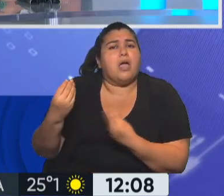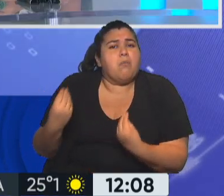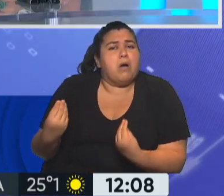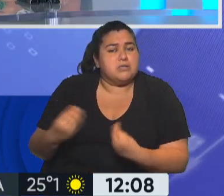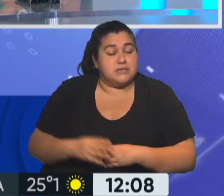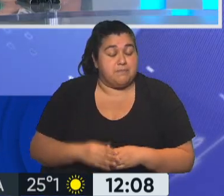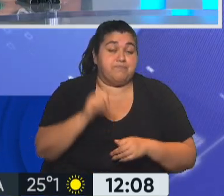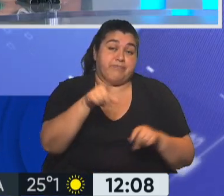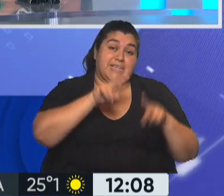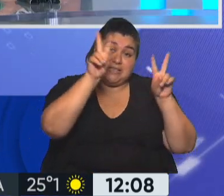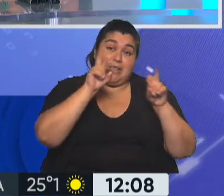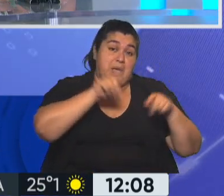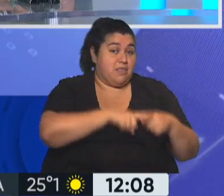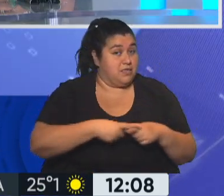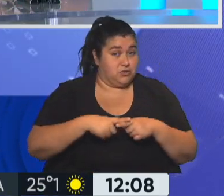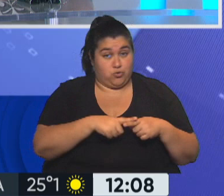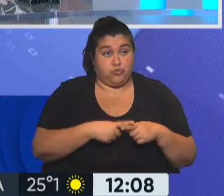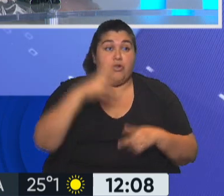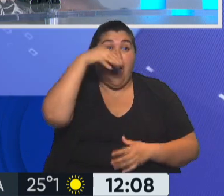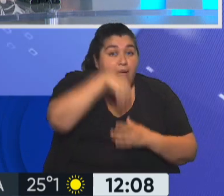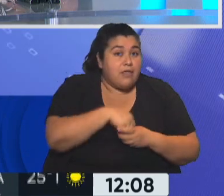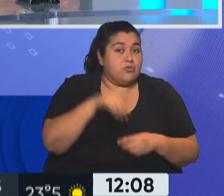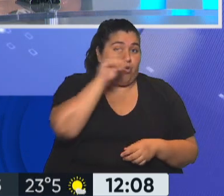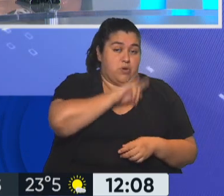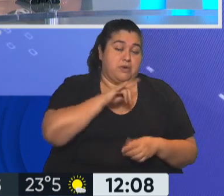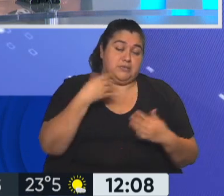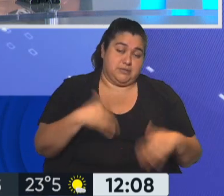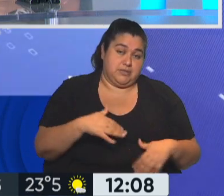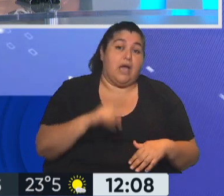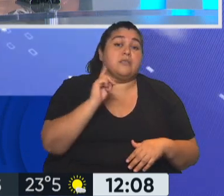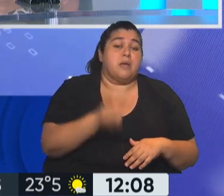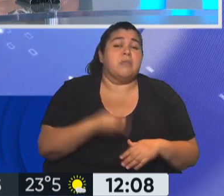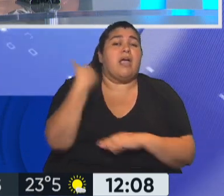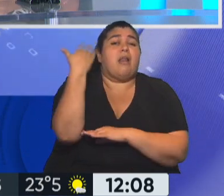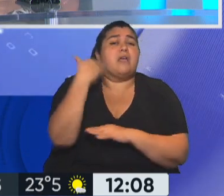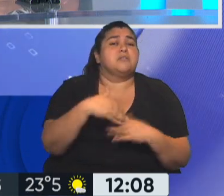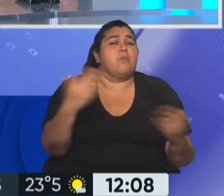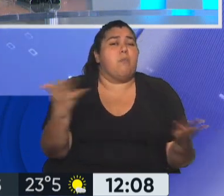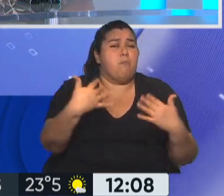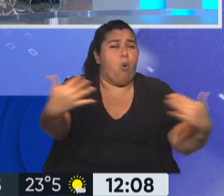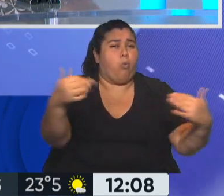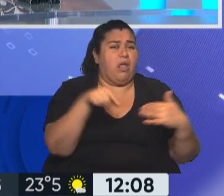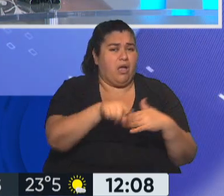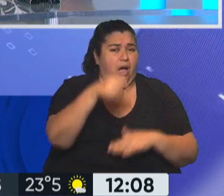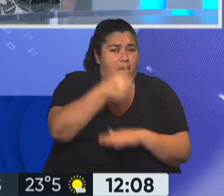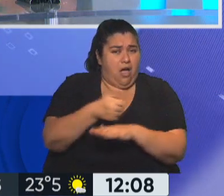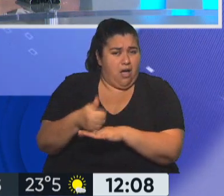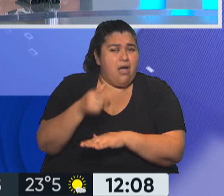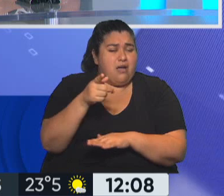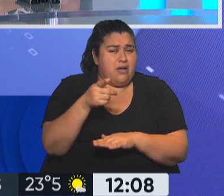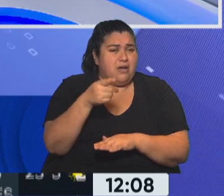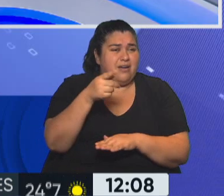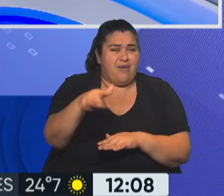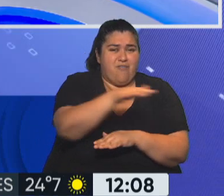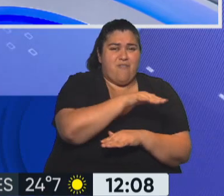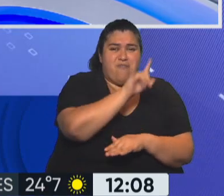esa discusión se está dando dentro de los claustros y afuera también con las clases públicas que se están surgiendo en